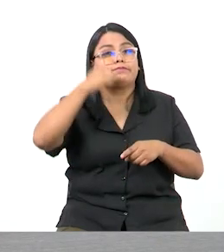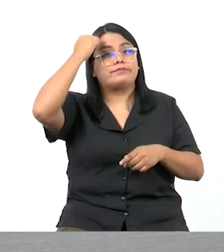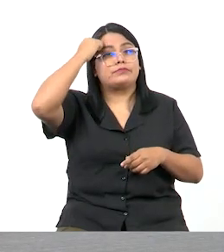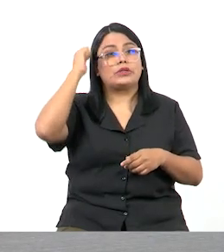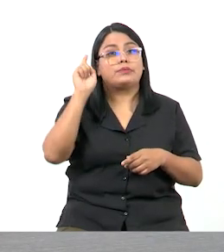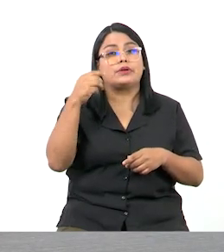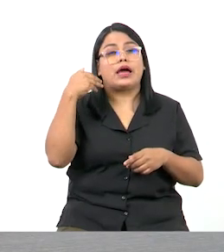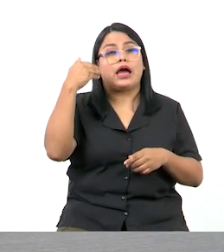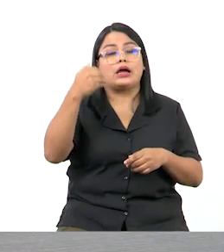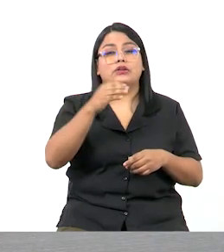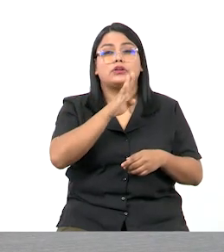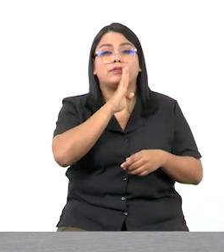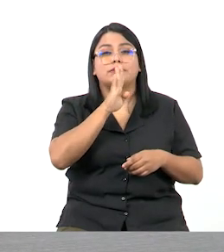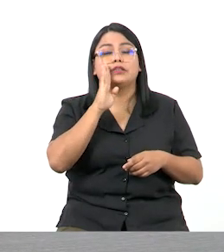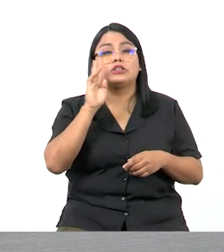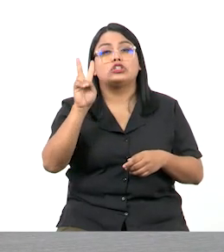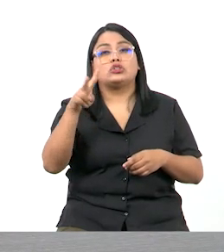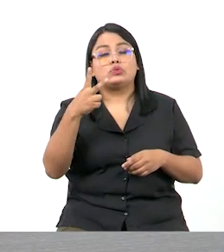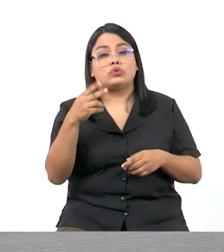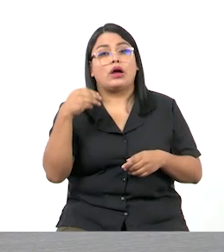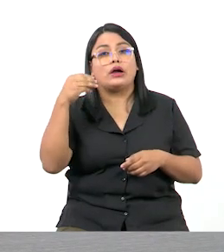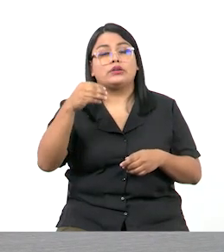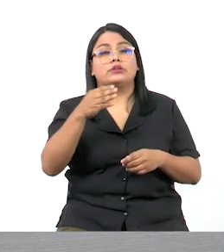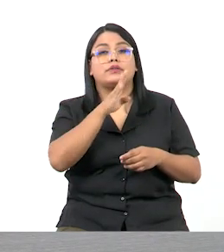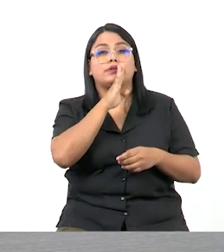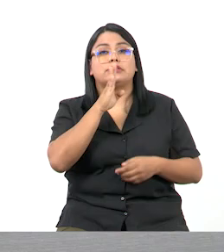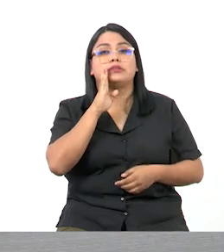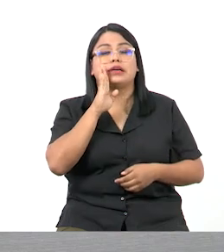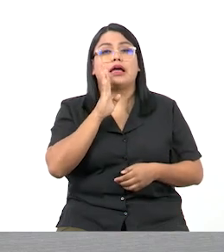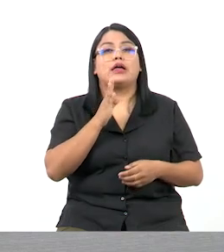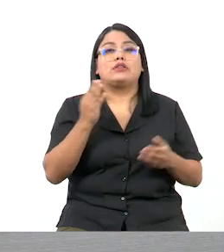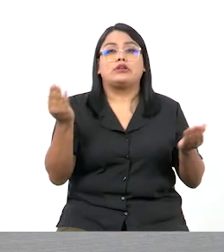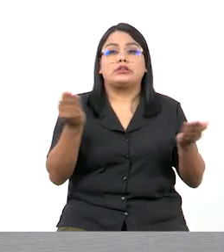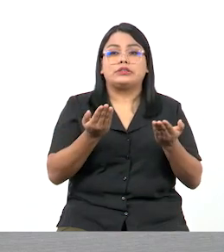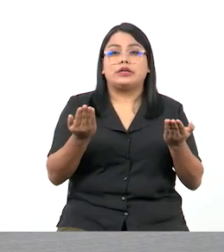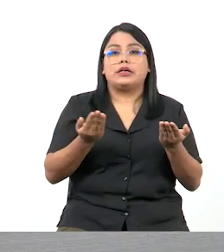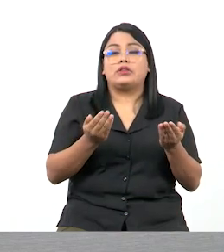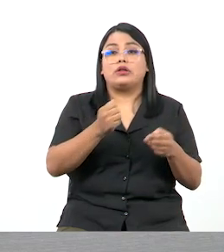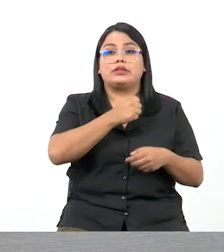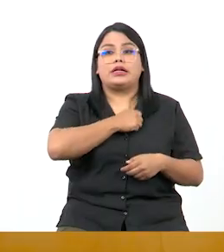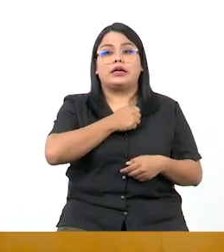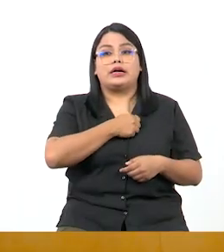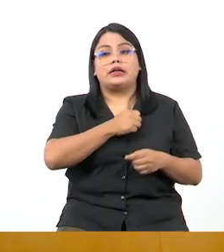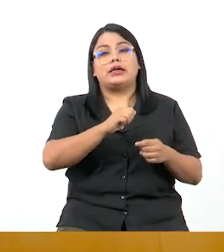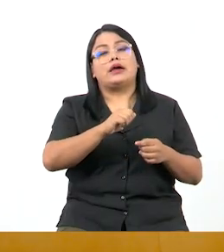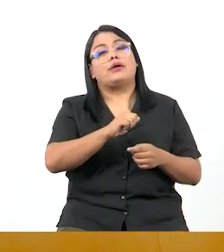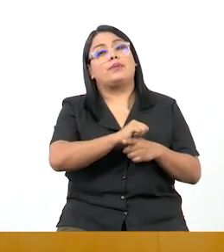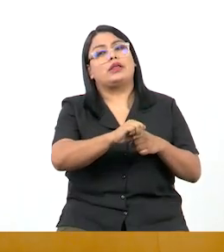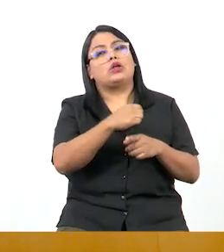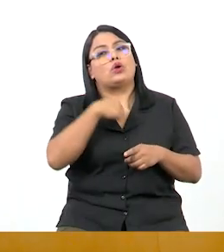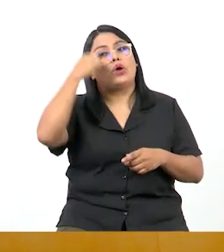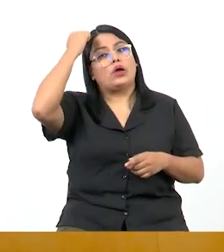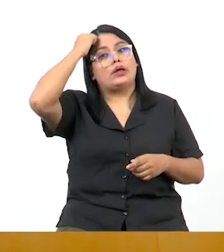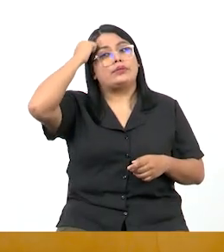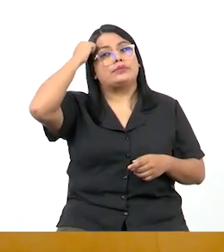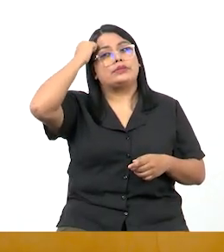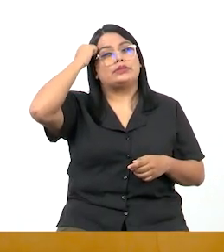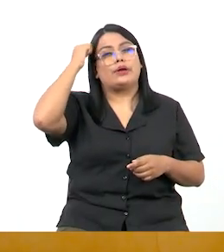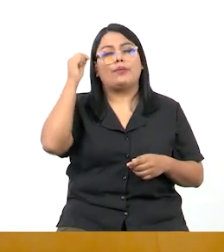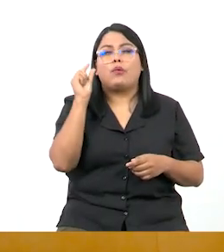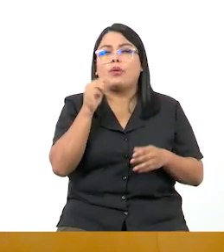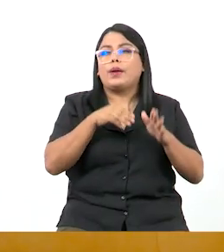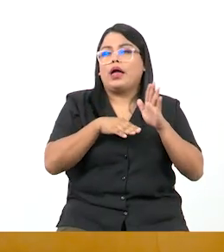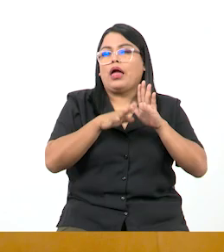4 practículos aprendidos en primer año y en segundo año de bachillerato orientados a la productividad, y 4 practículos aprendidos